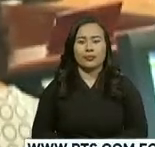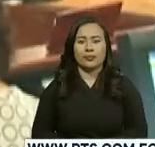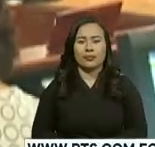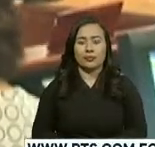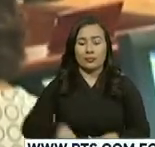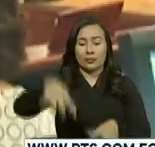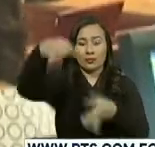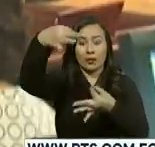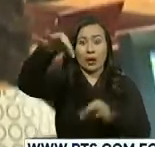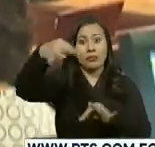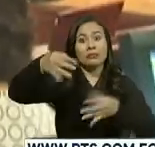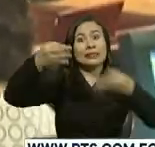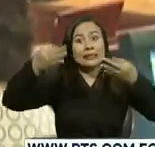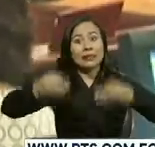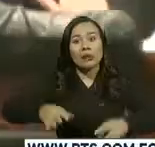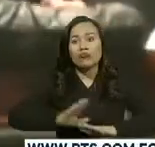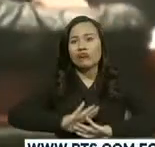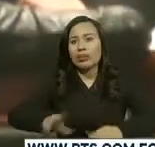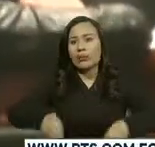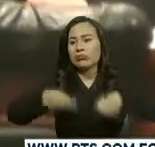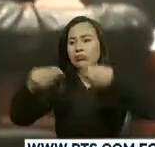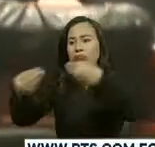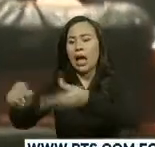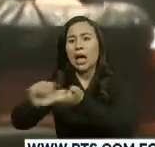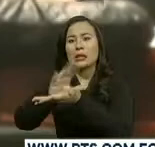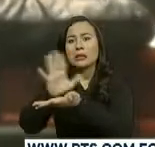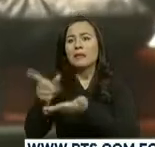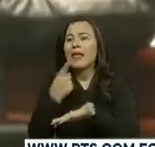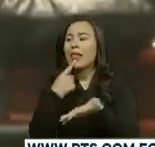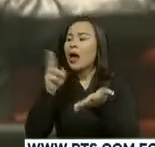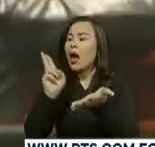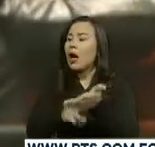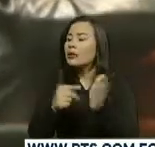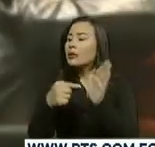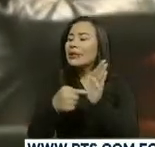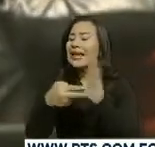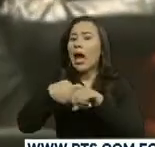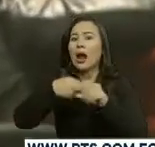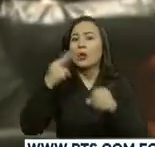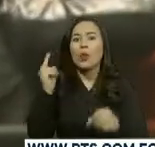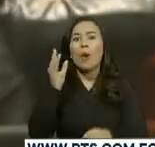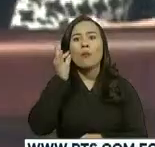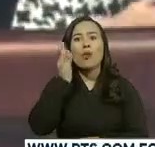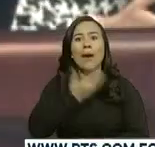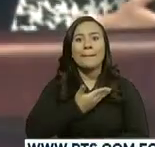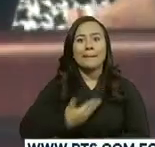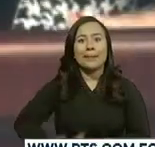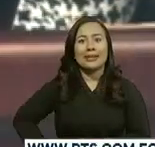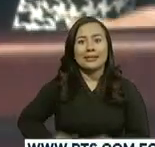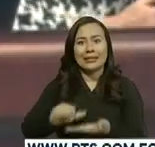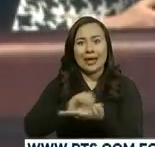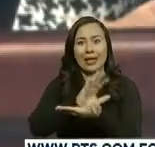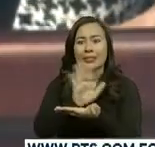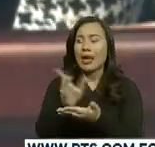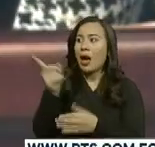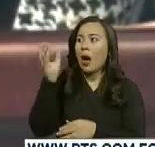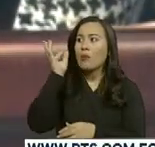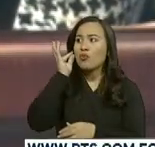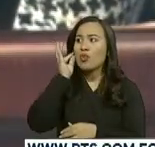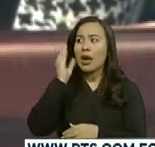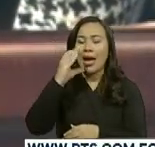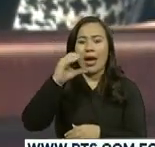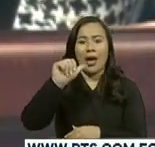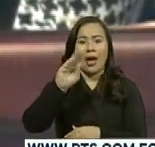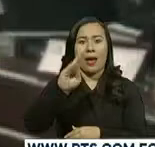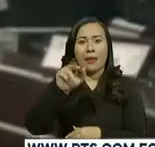El documento oficial llegó a la Asamblea la mañana de este miércoles. Enseguida, la presidenta de la legislatura modificó el orden del día de la sesión